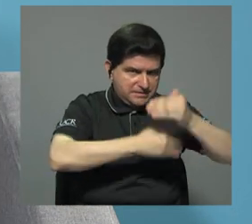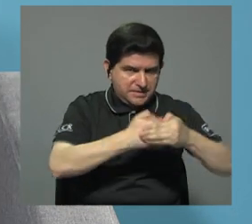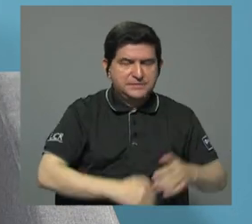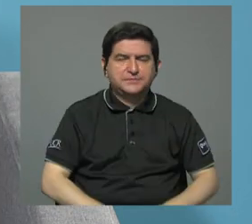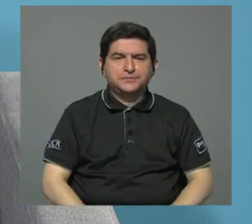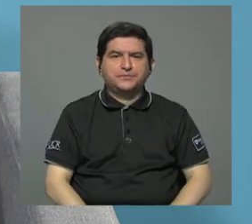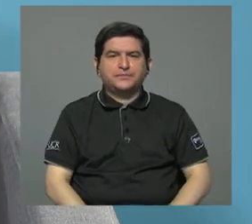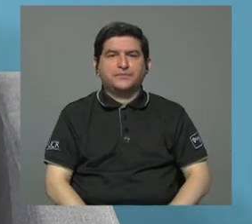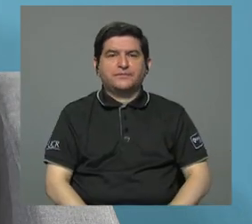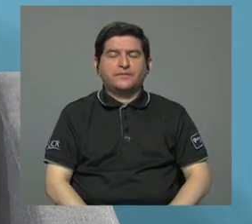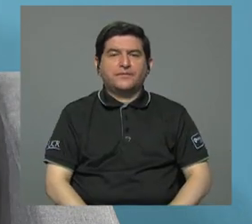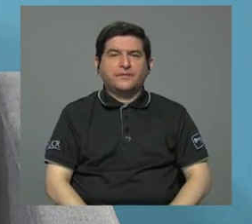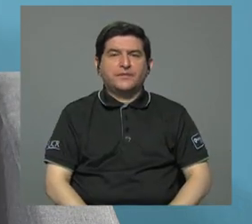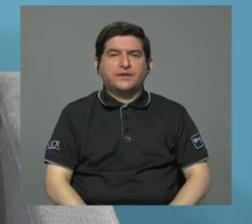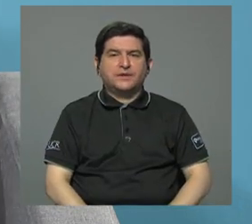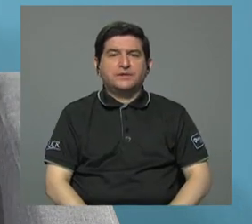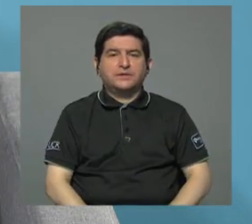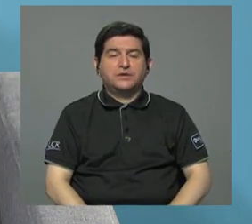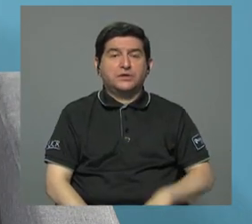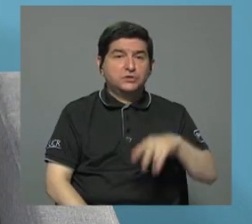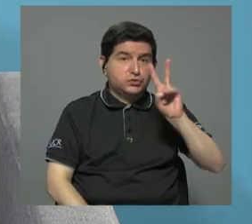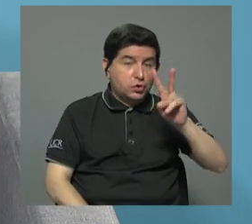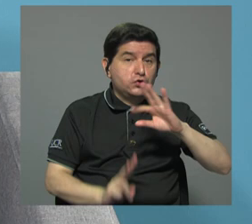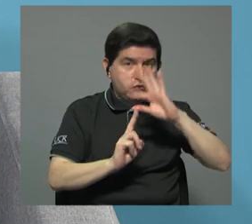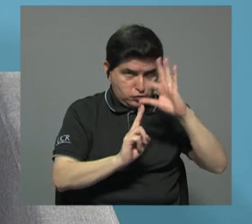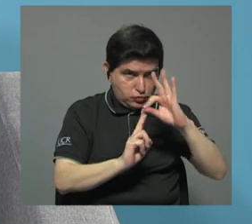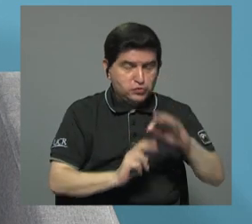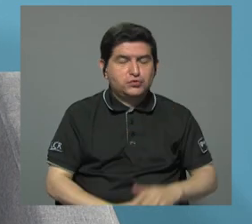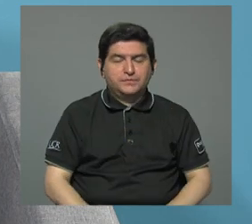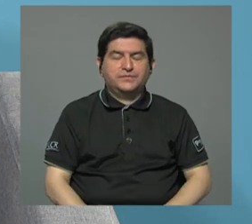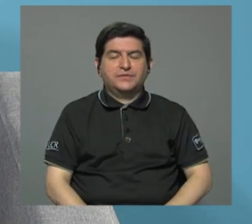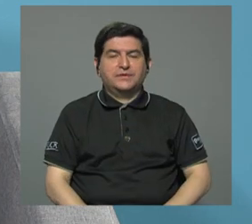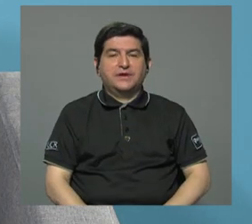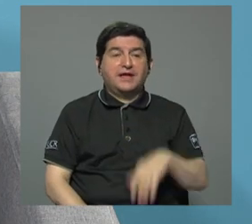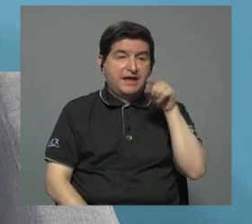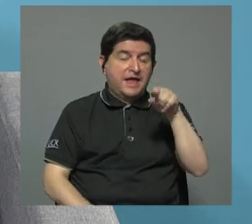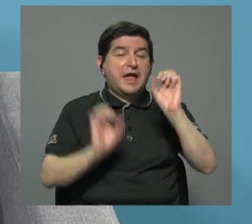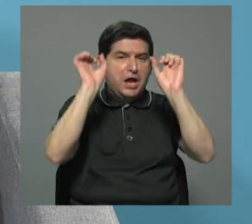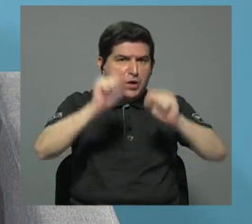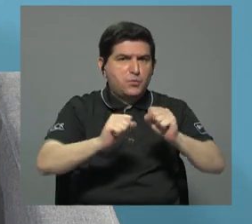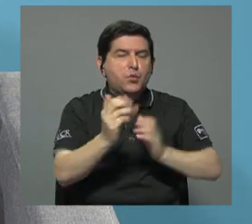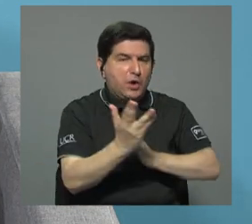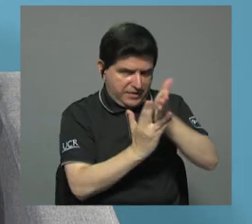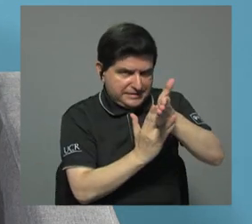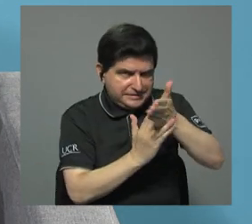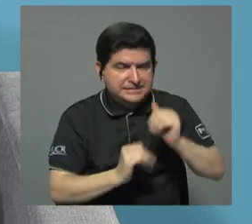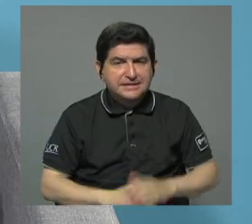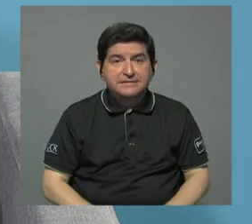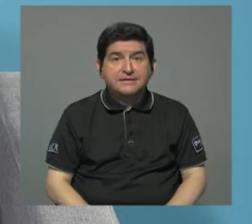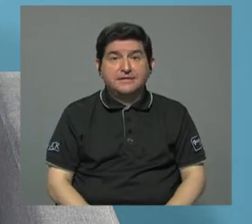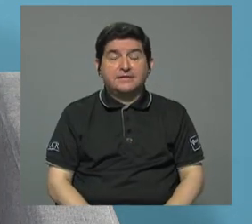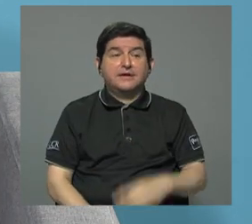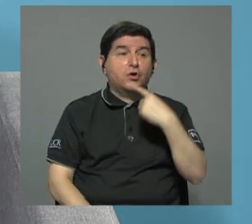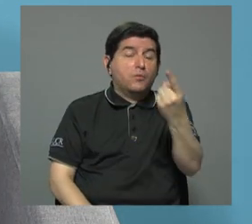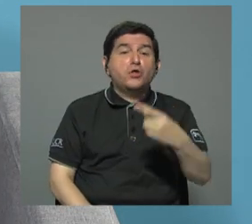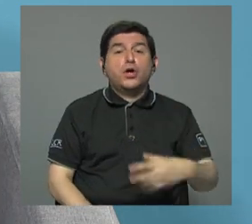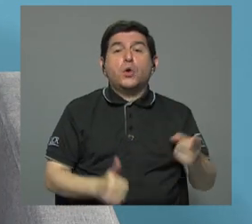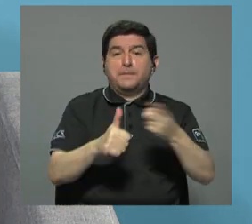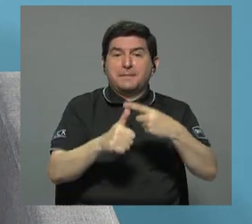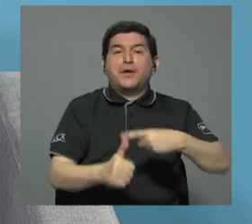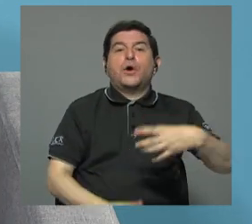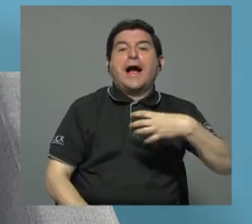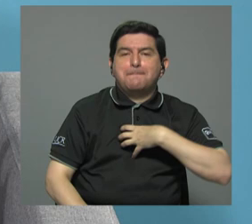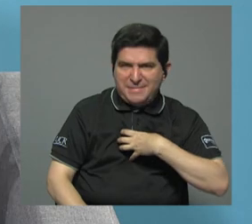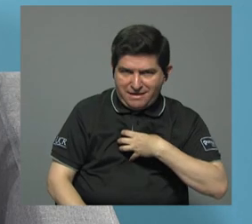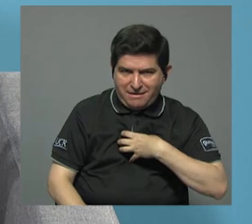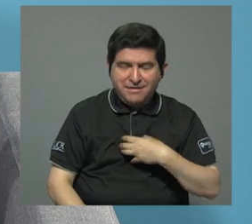son, tiene dos posibilidades, ¿verdad? Va a ir a esas dos instancias y hasta que, ya que anunció que va a apelar, y hasta que no